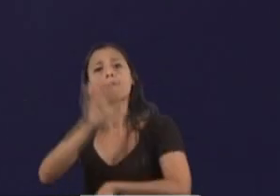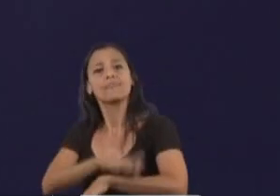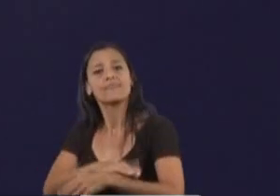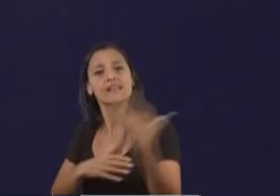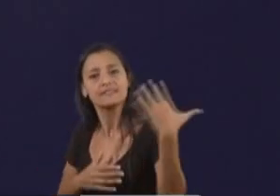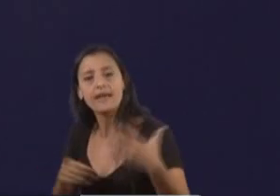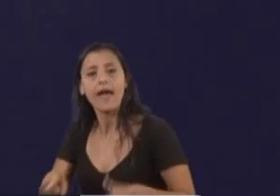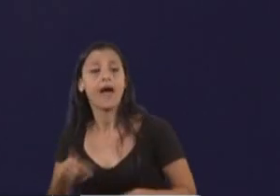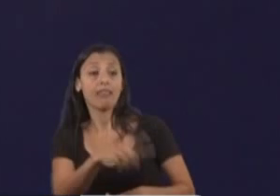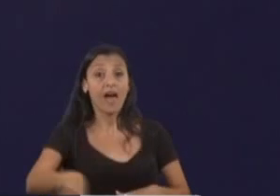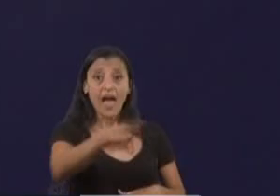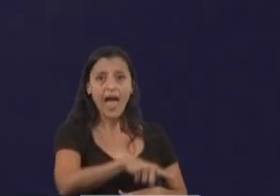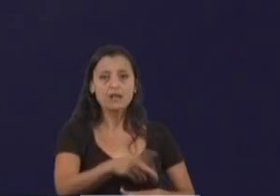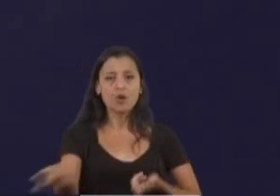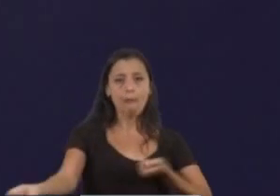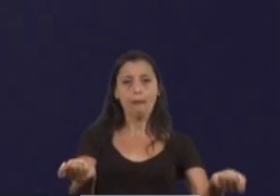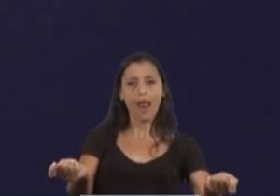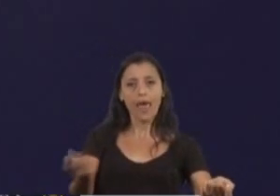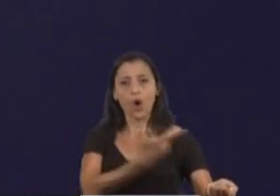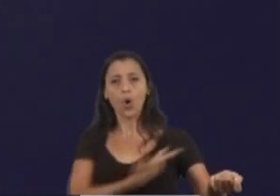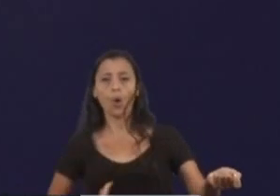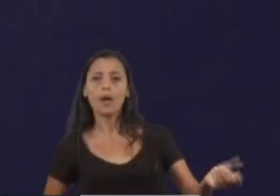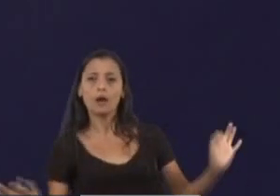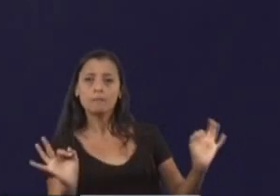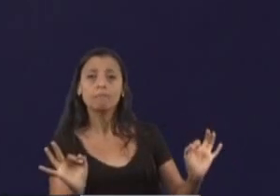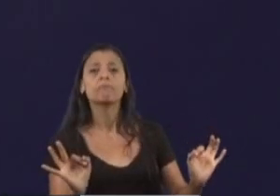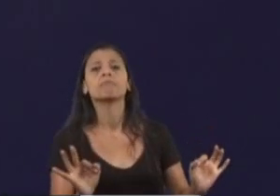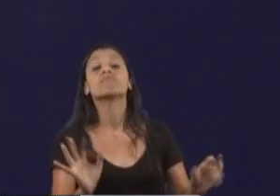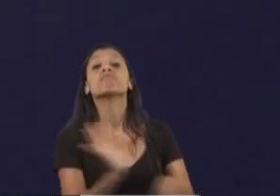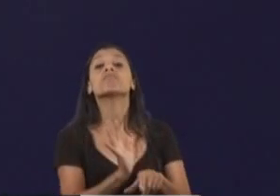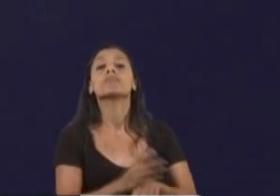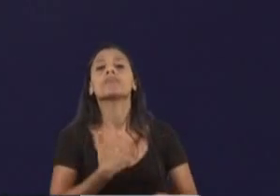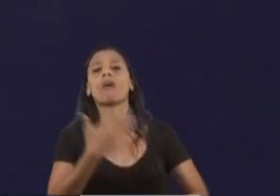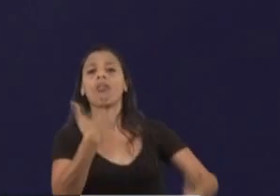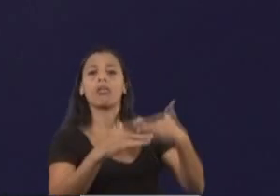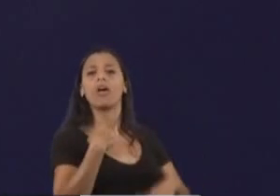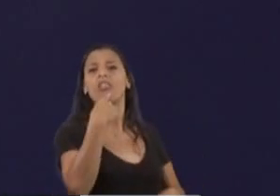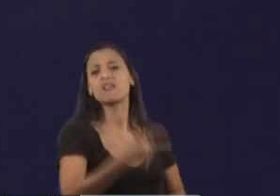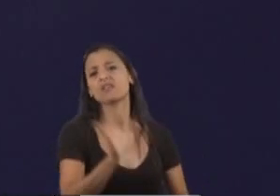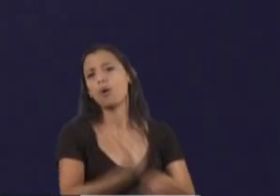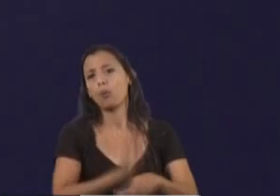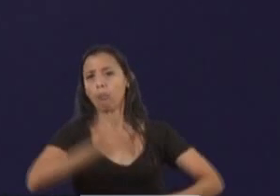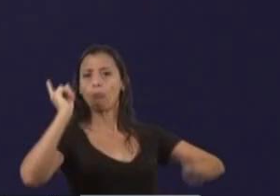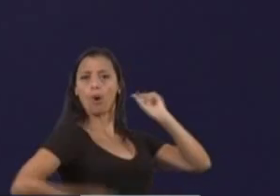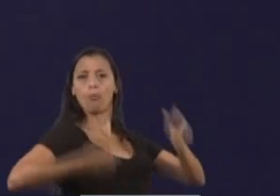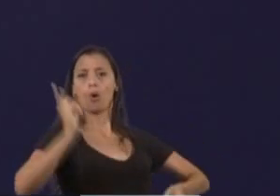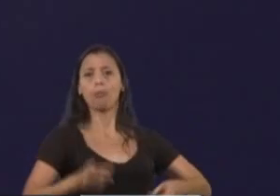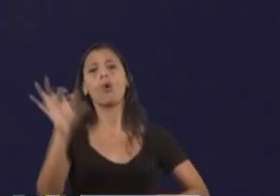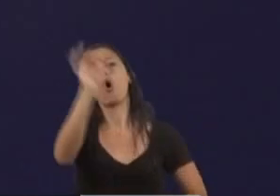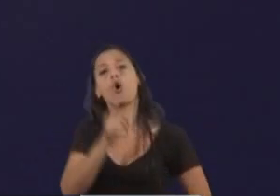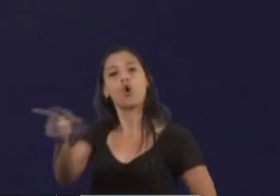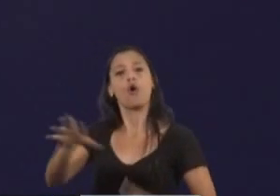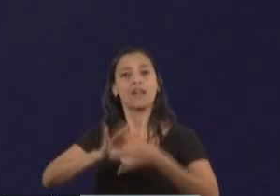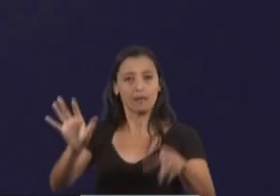cuando no están en el poder, todo lo que está en el poder es una dictadura y es antidemocrático, pero es una